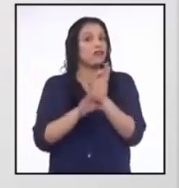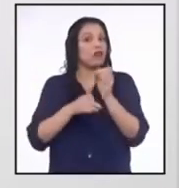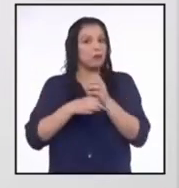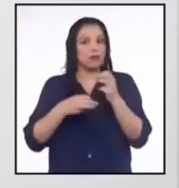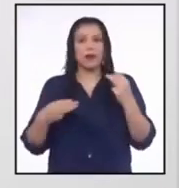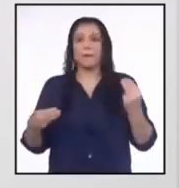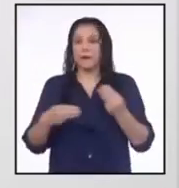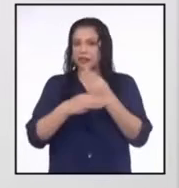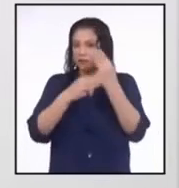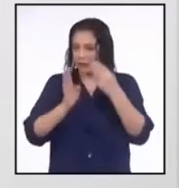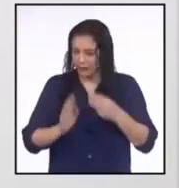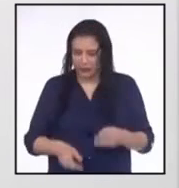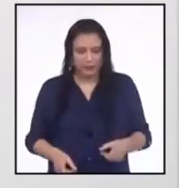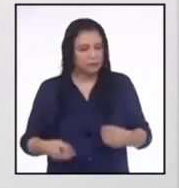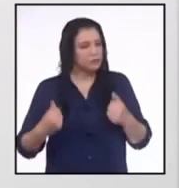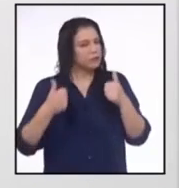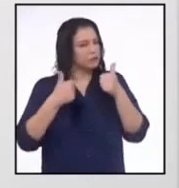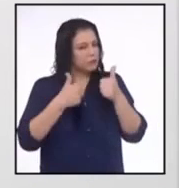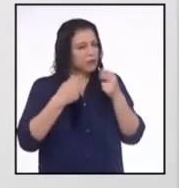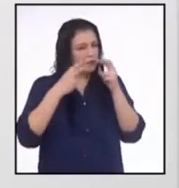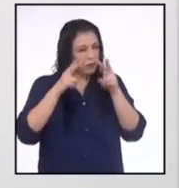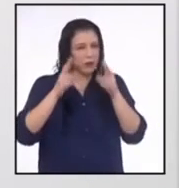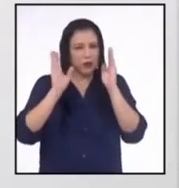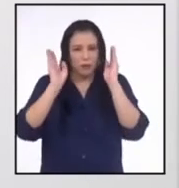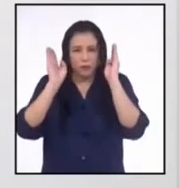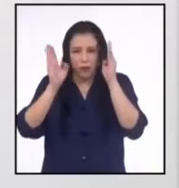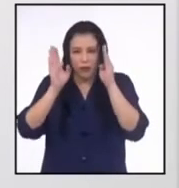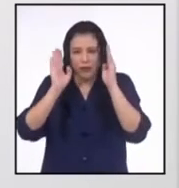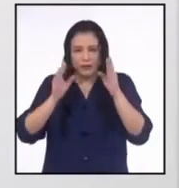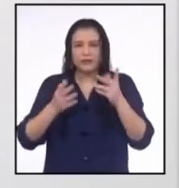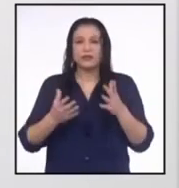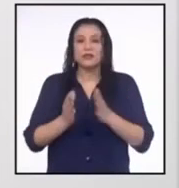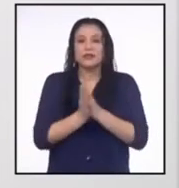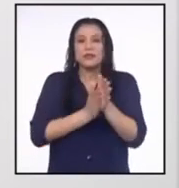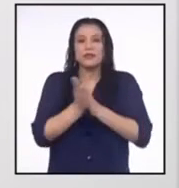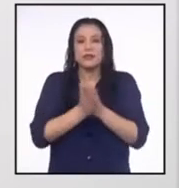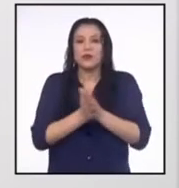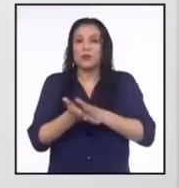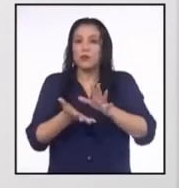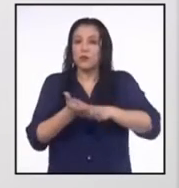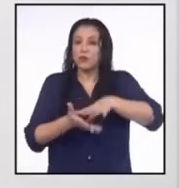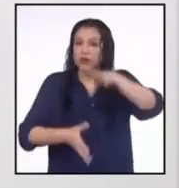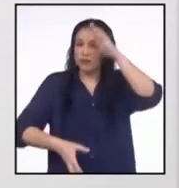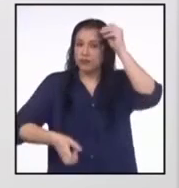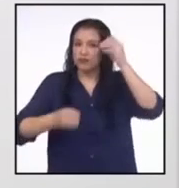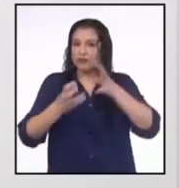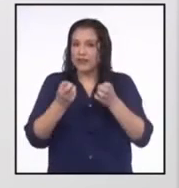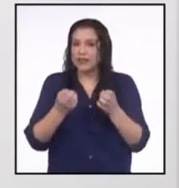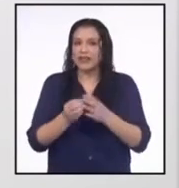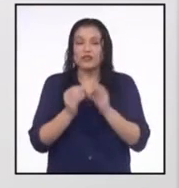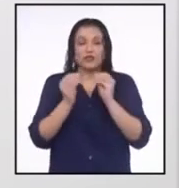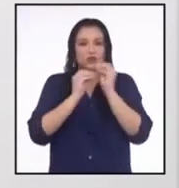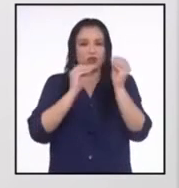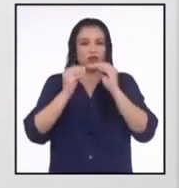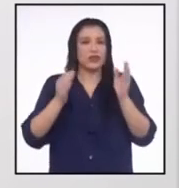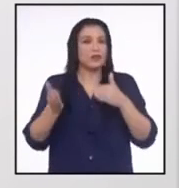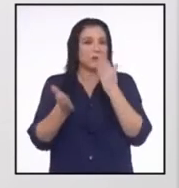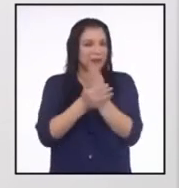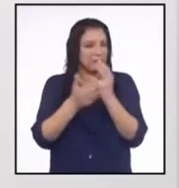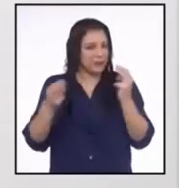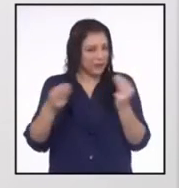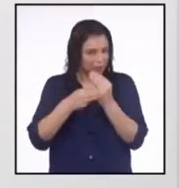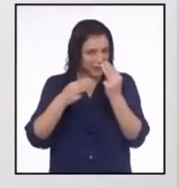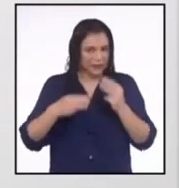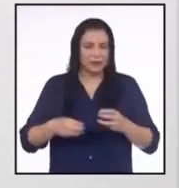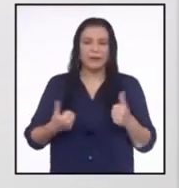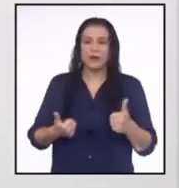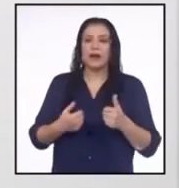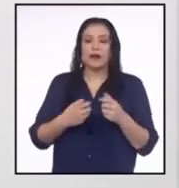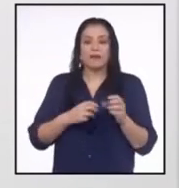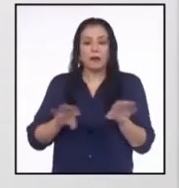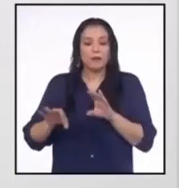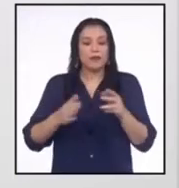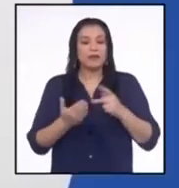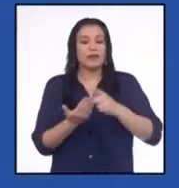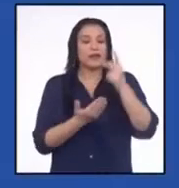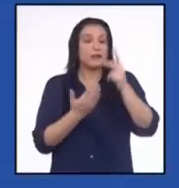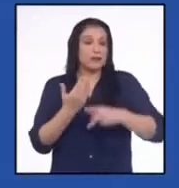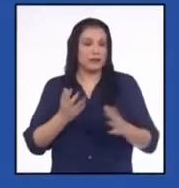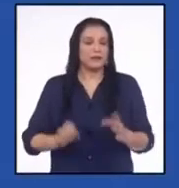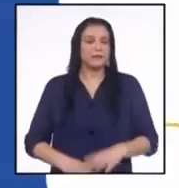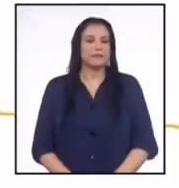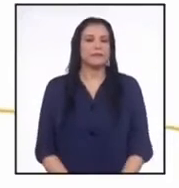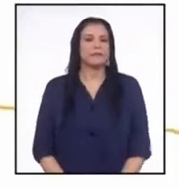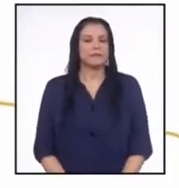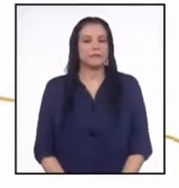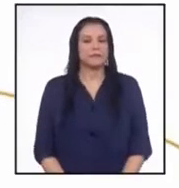Muy bien, los veo súper concentrados y con muchas ganas de aprender y resolver la situación. Vamos a ejecutar la estrategia o